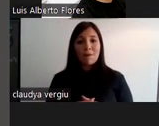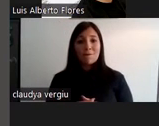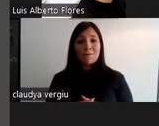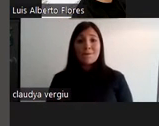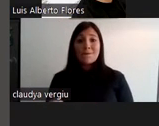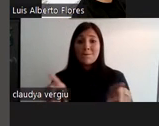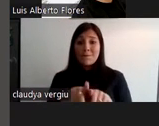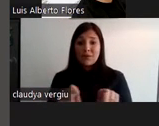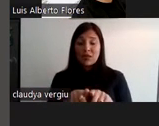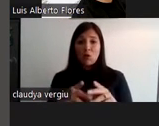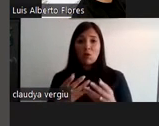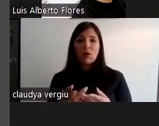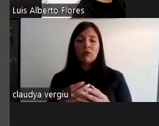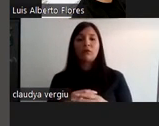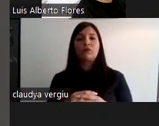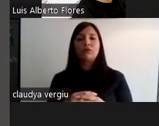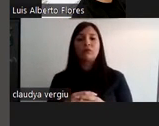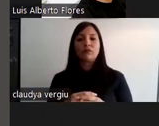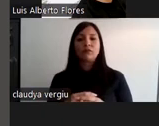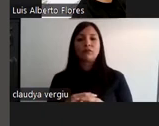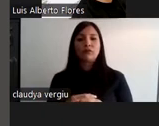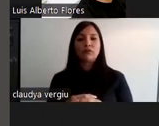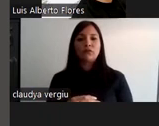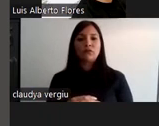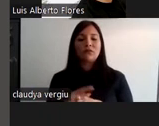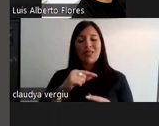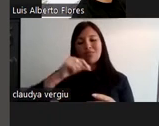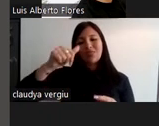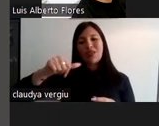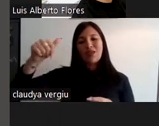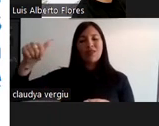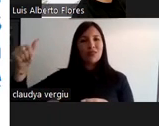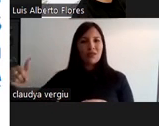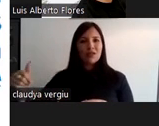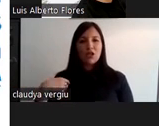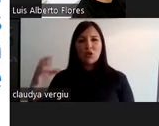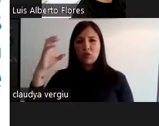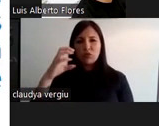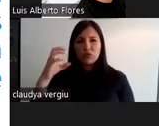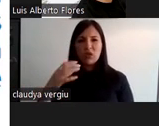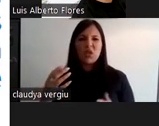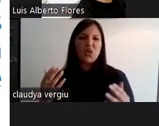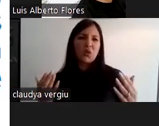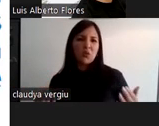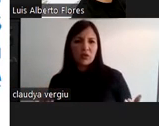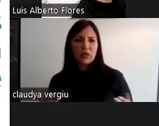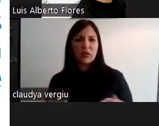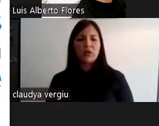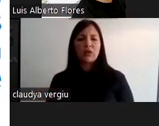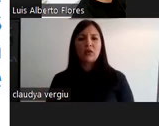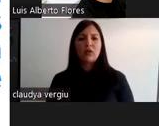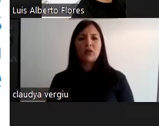También tenemos otros temas tenemos algunas tendencias que hemos hallado eh A través de fuentes